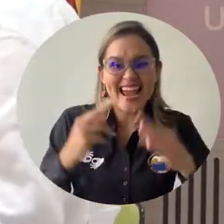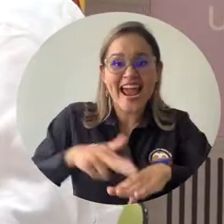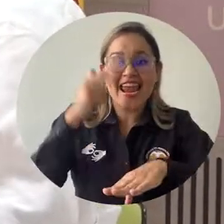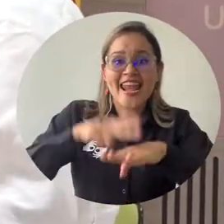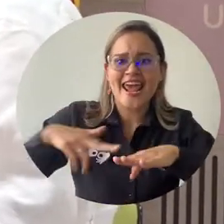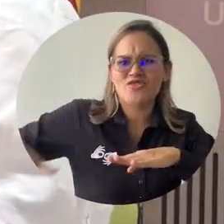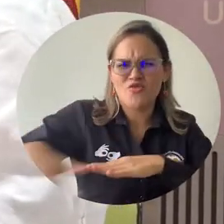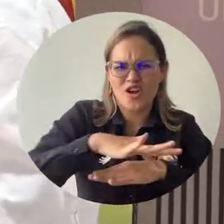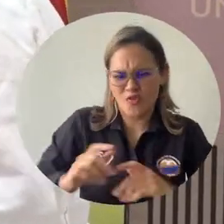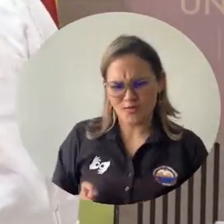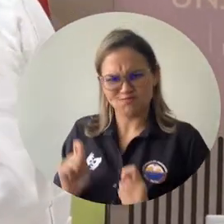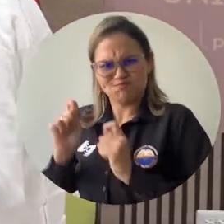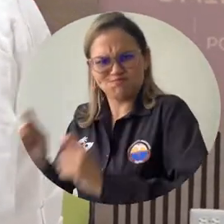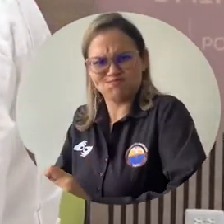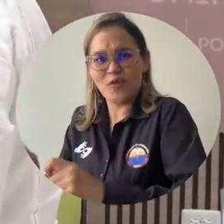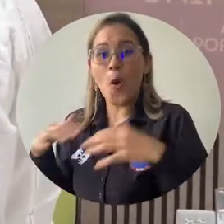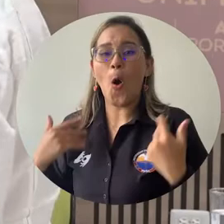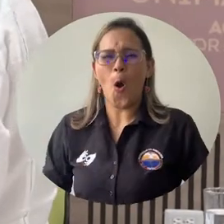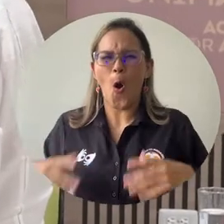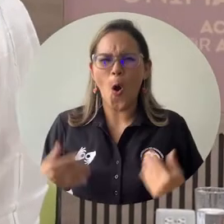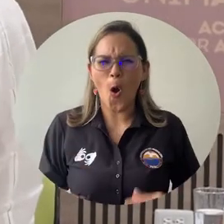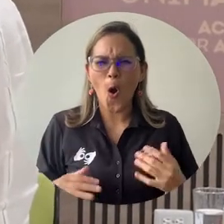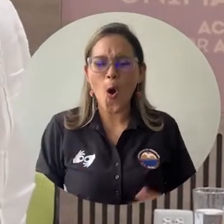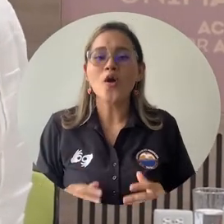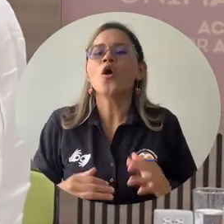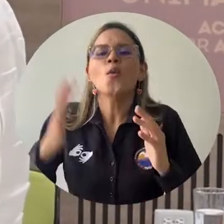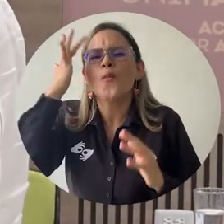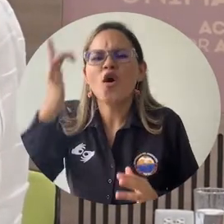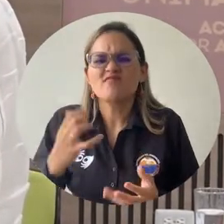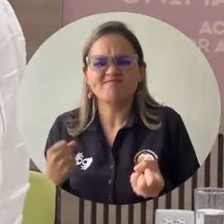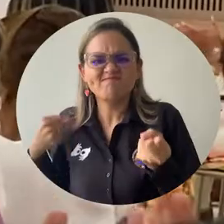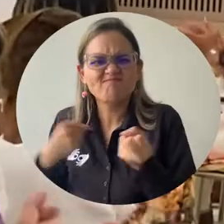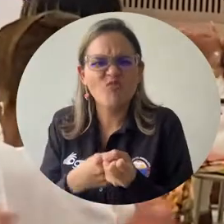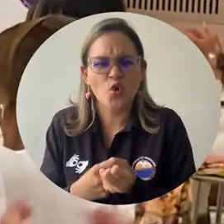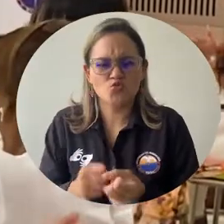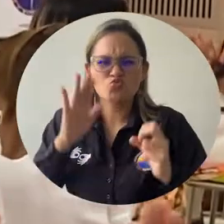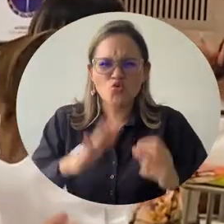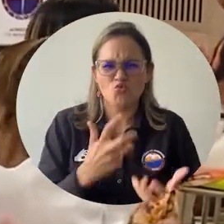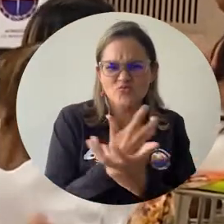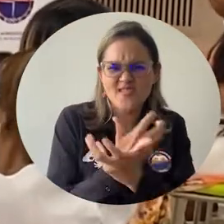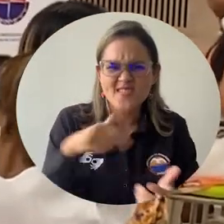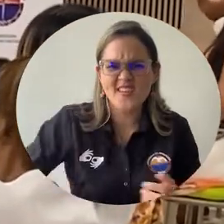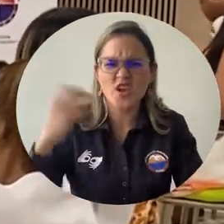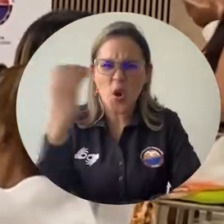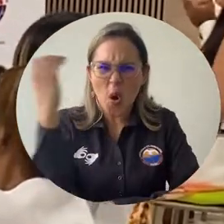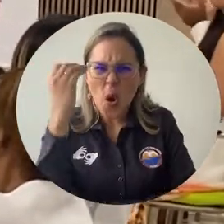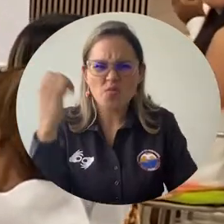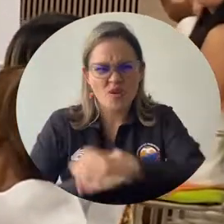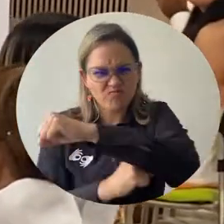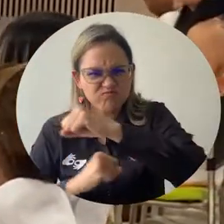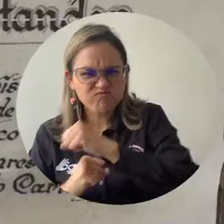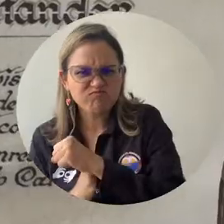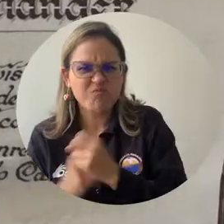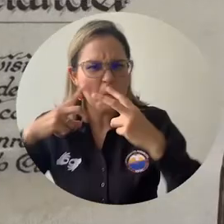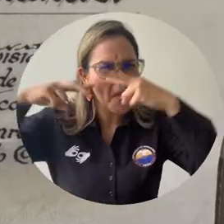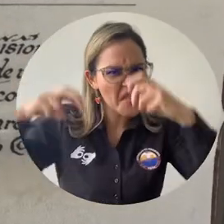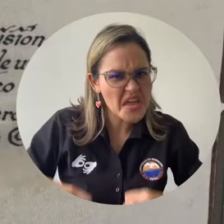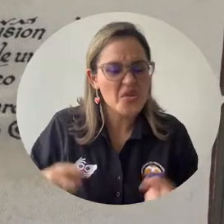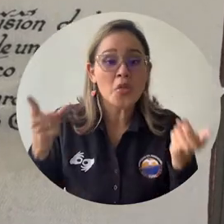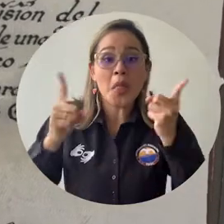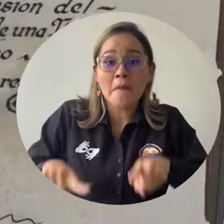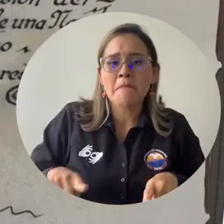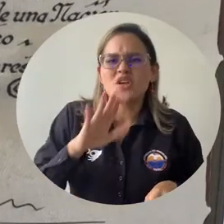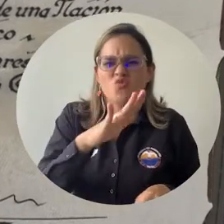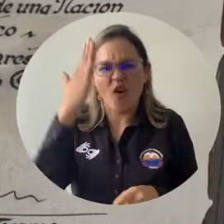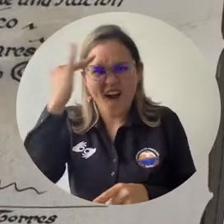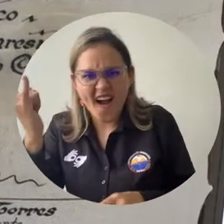con una de sus máximas insignias, por contribuir al desarrollo científico del país, fortalecer la investigación y propiciar la academia, la